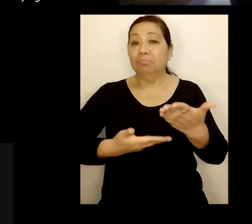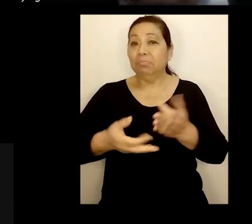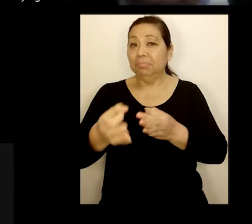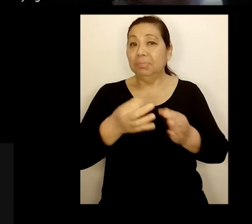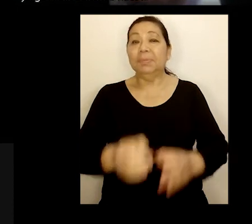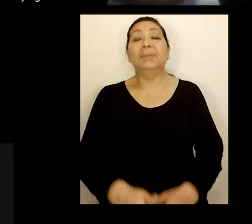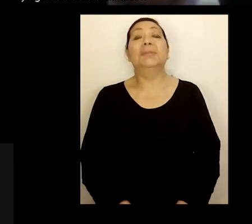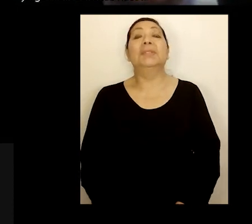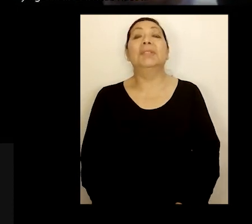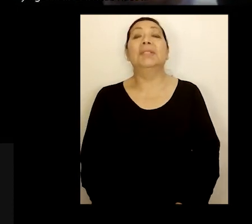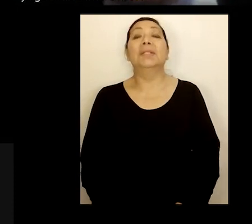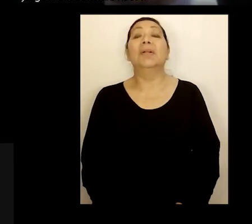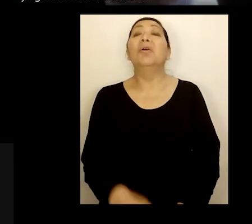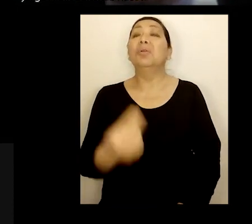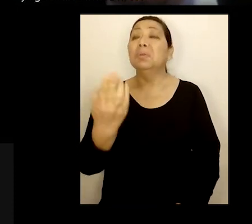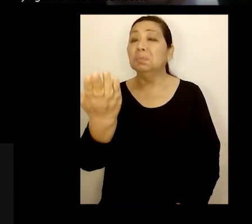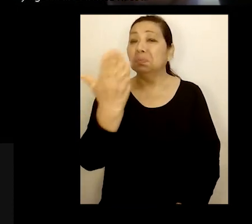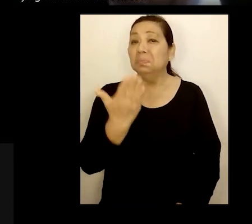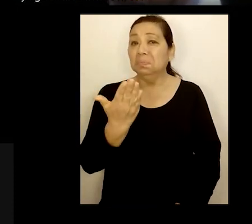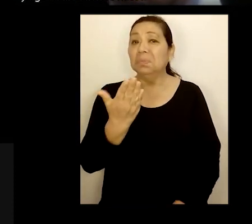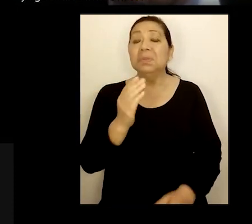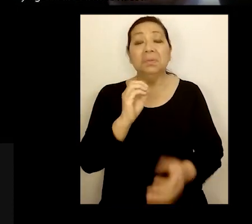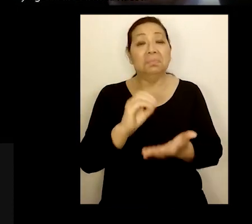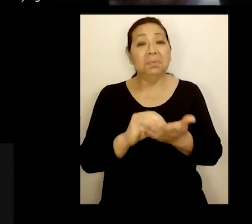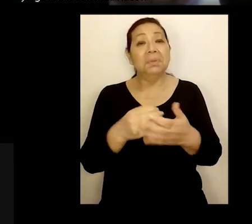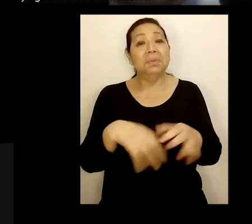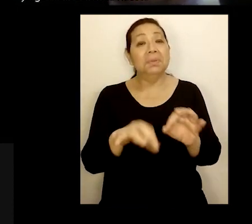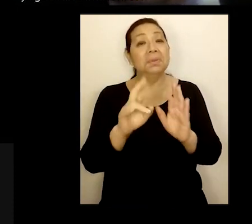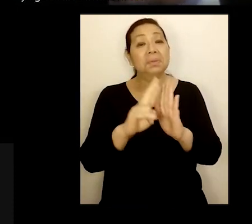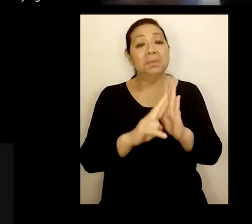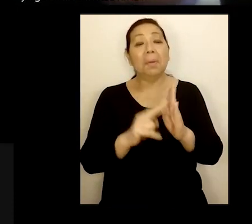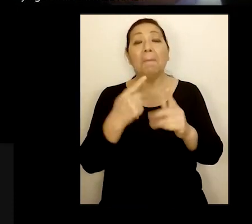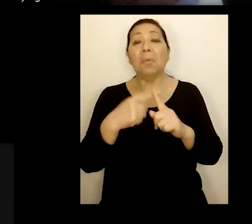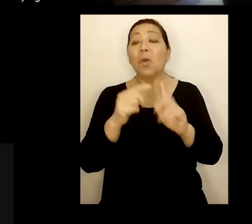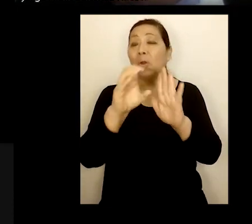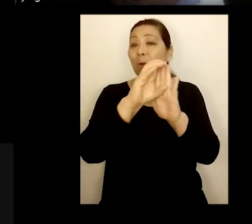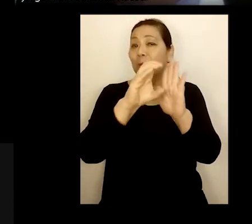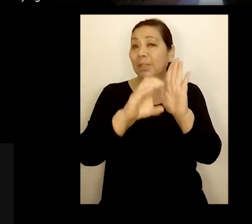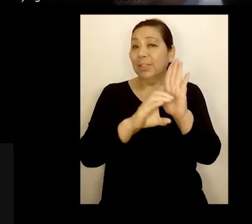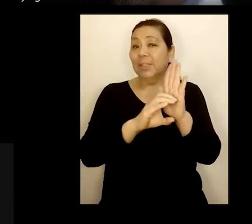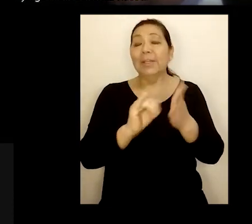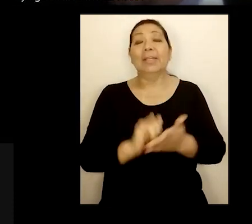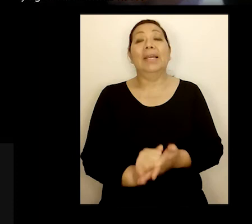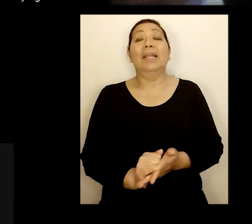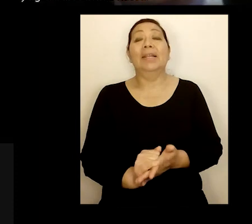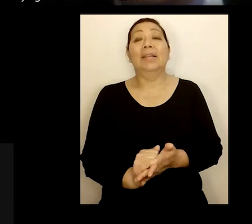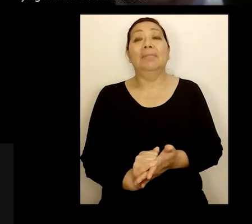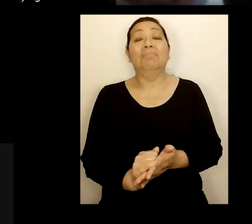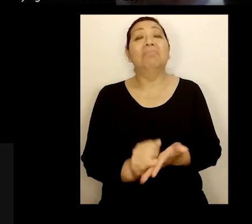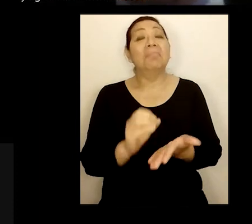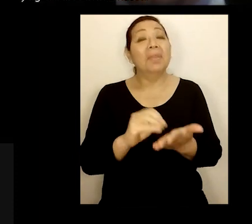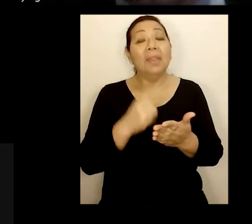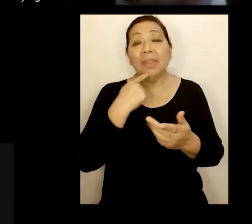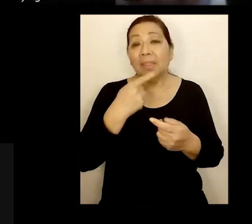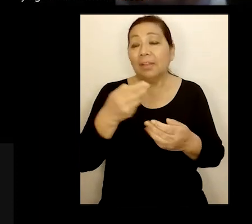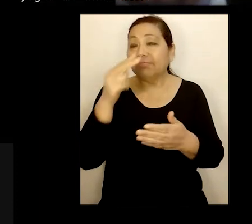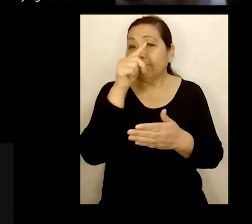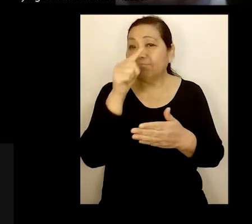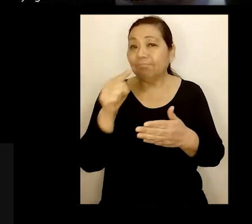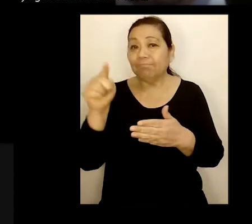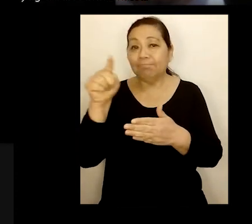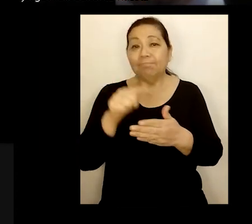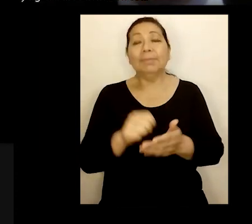realizar el mismo. Nosotros solicitamos que se declare fundado nuestro recurso de agravio constitucional y a la vez se declare la nulidad